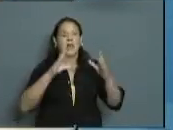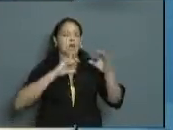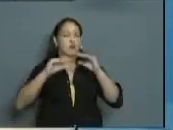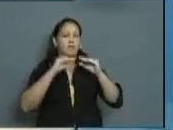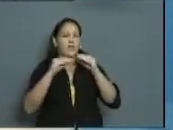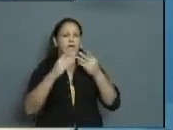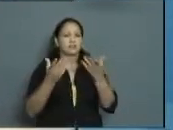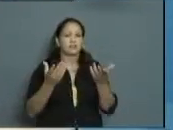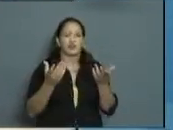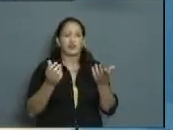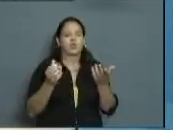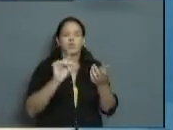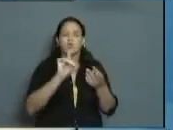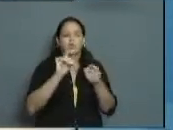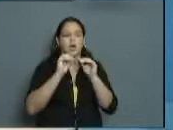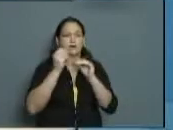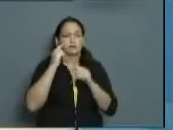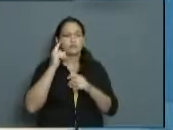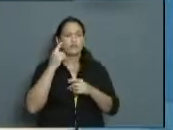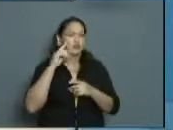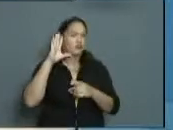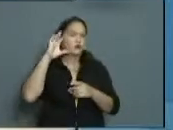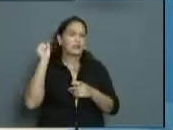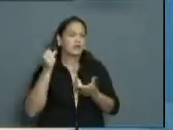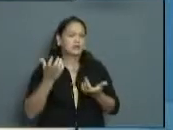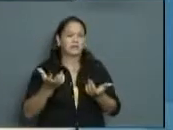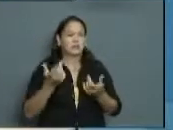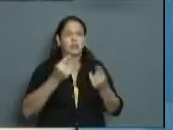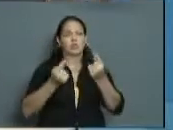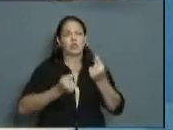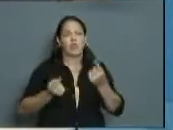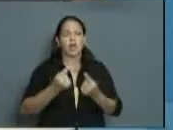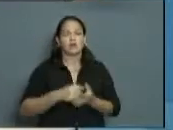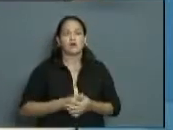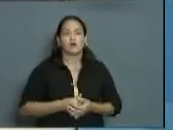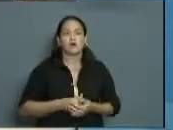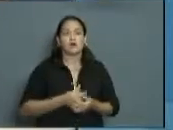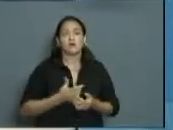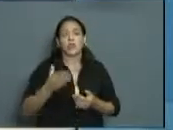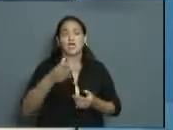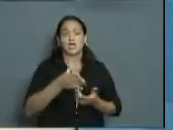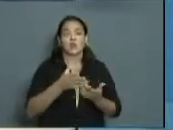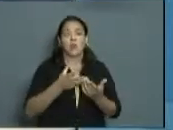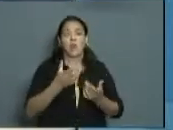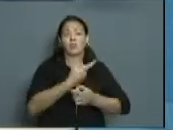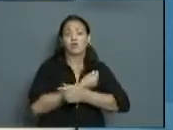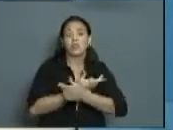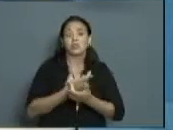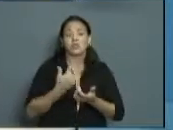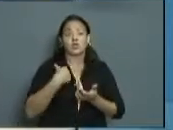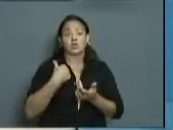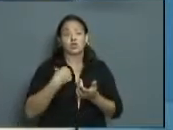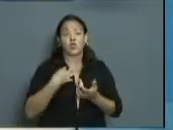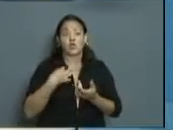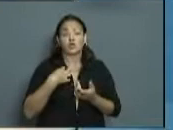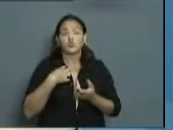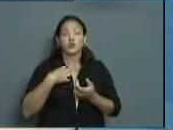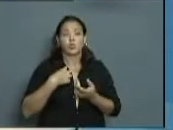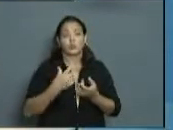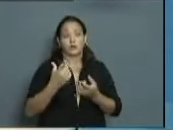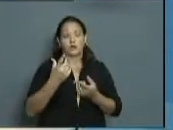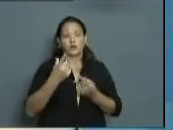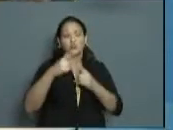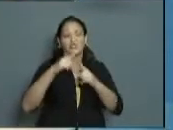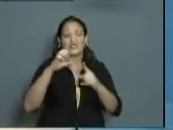comunicación no ha fluido y usted y yo lo conversábamos. Personas que se han presentado a los vacunatorios y dicen, bueno, yo tuve un